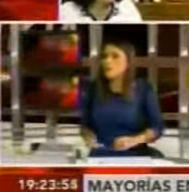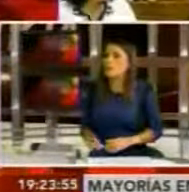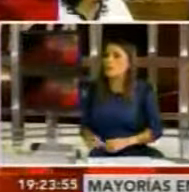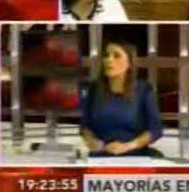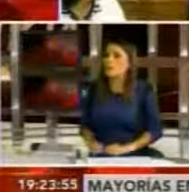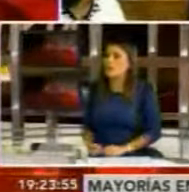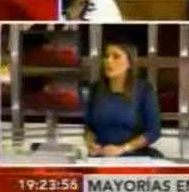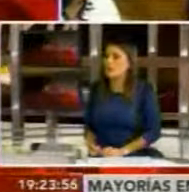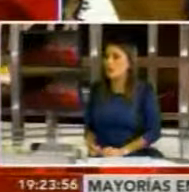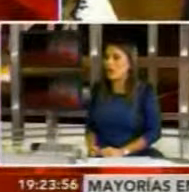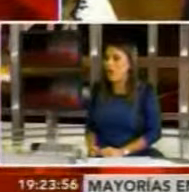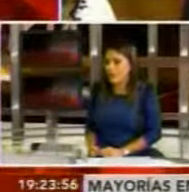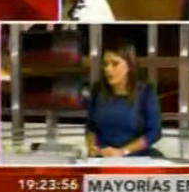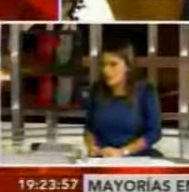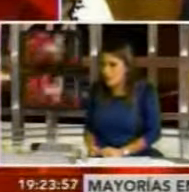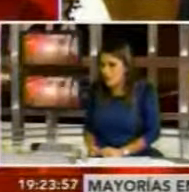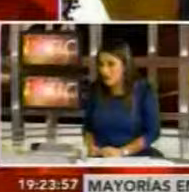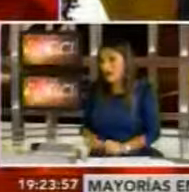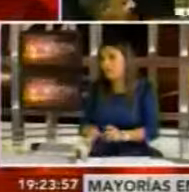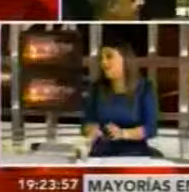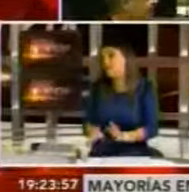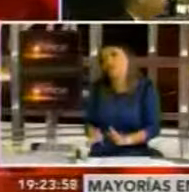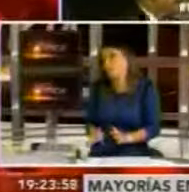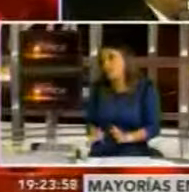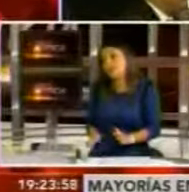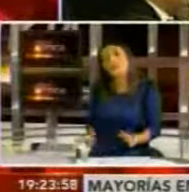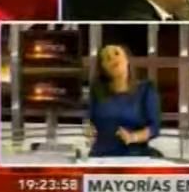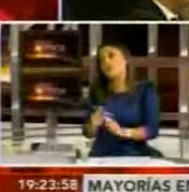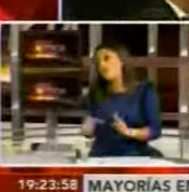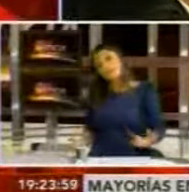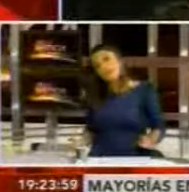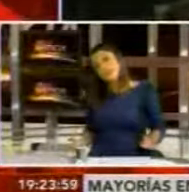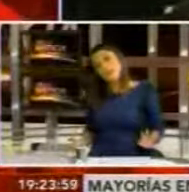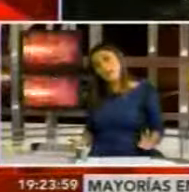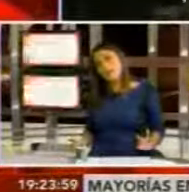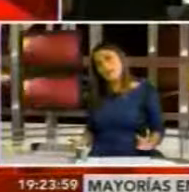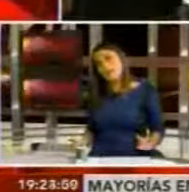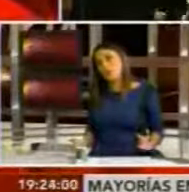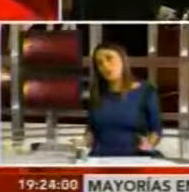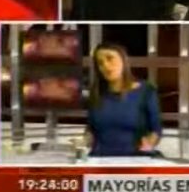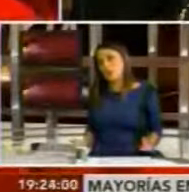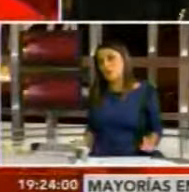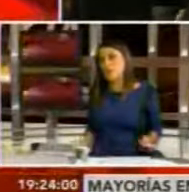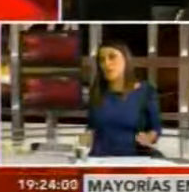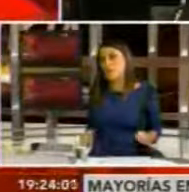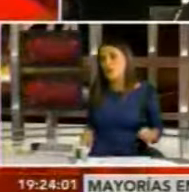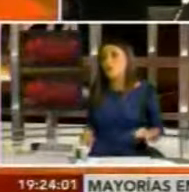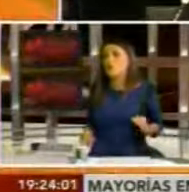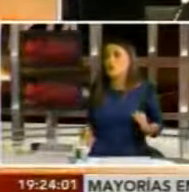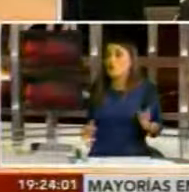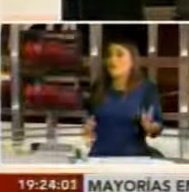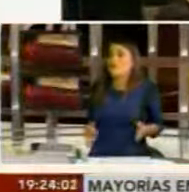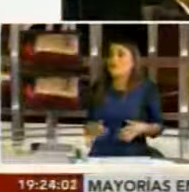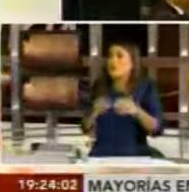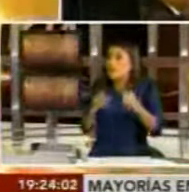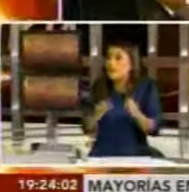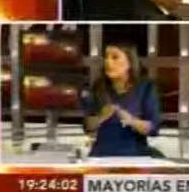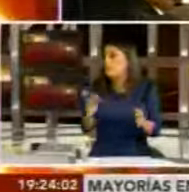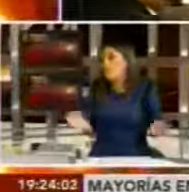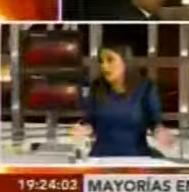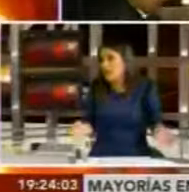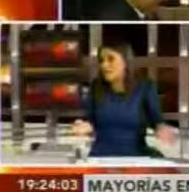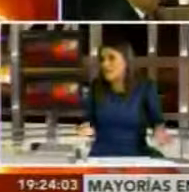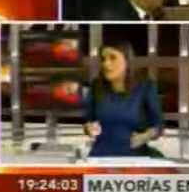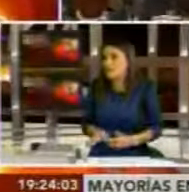ningunearon algunas figuras emblemáticas tanto de la UDI y Renovación Nacional. En este caso, Michelle Bachelet no se puede alejar de los partidos políticos ni tampoco sobreponer